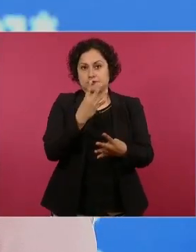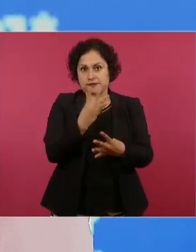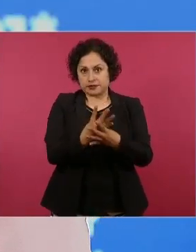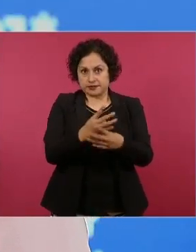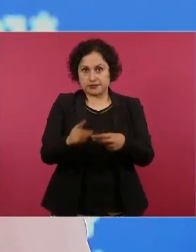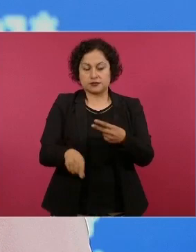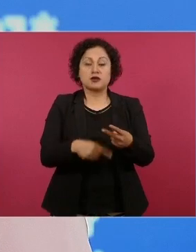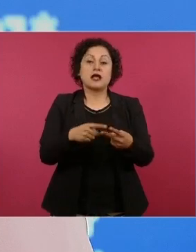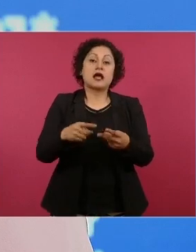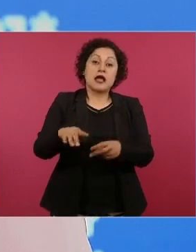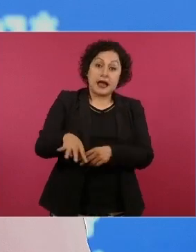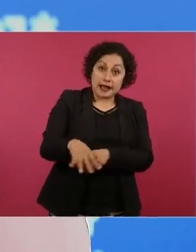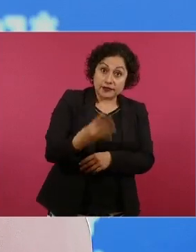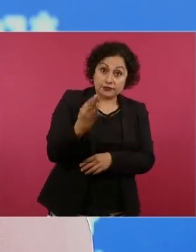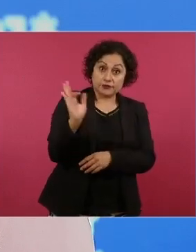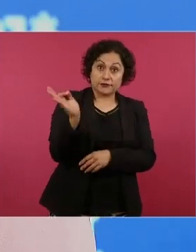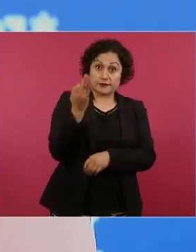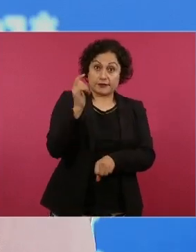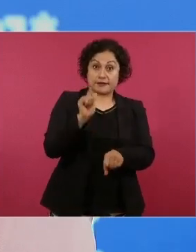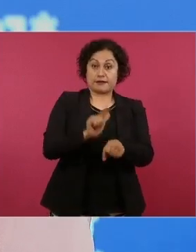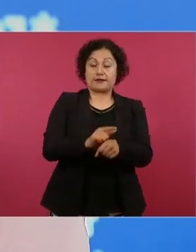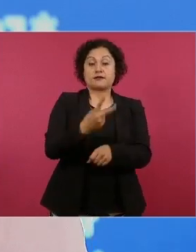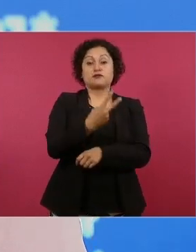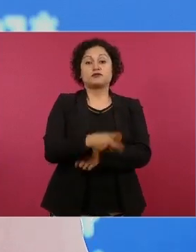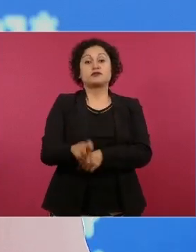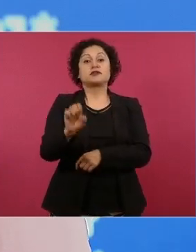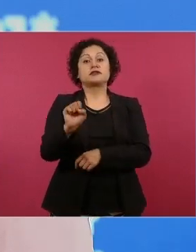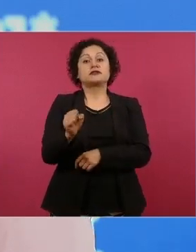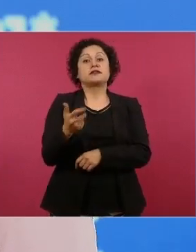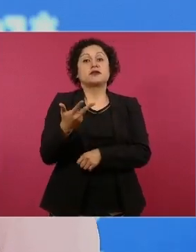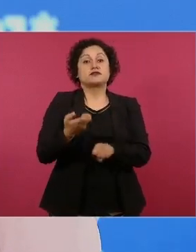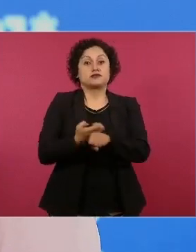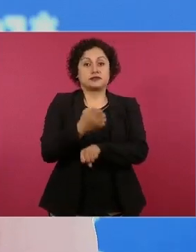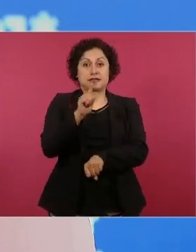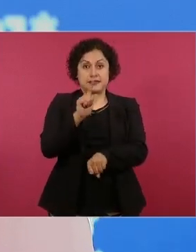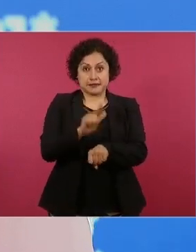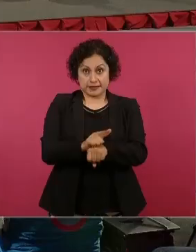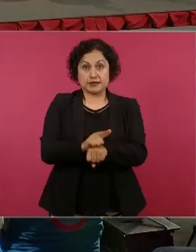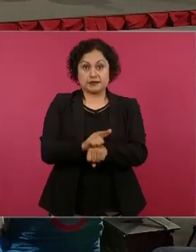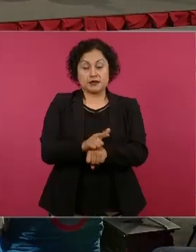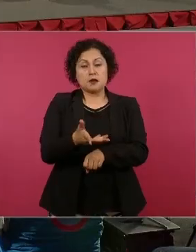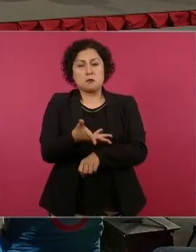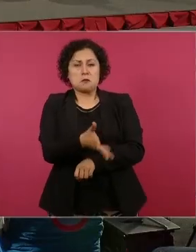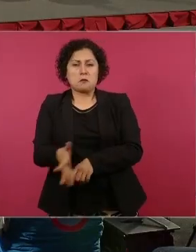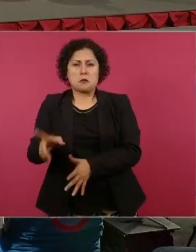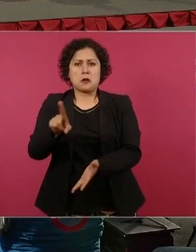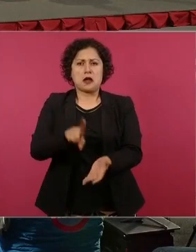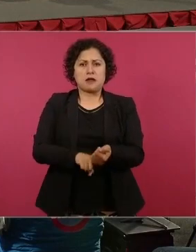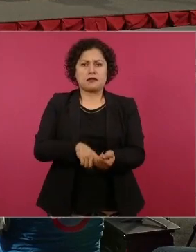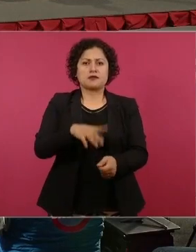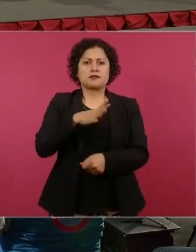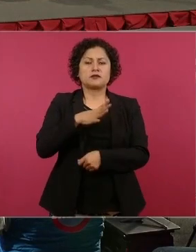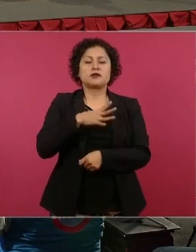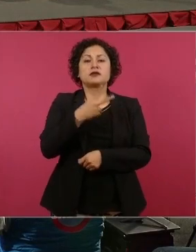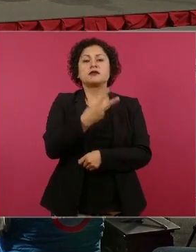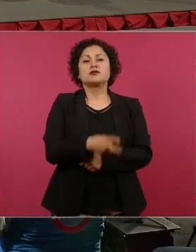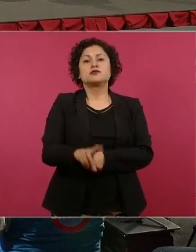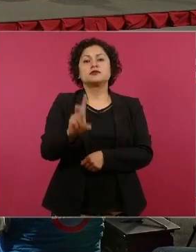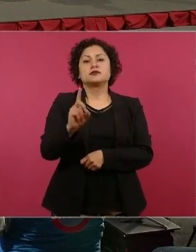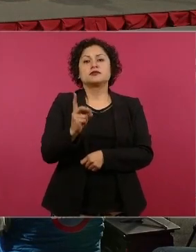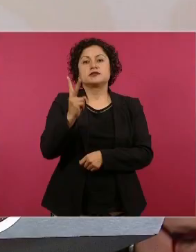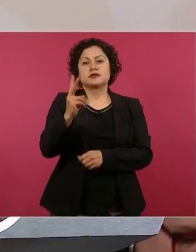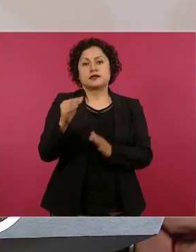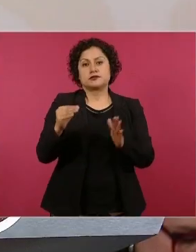14 federales y 268 estatales, con una población total de